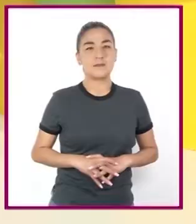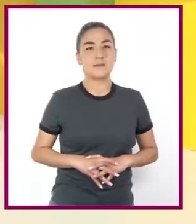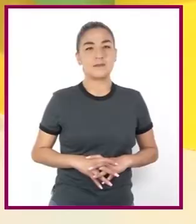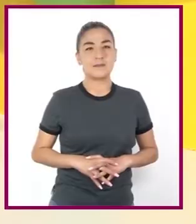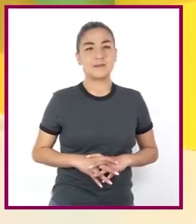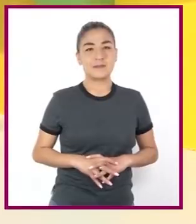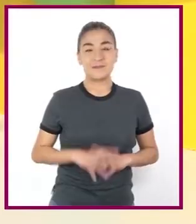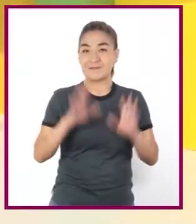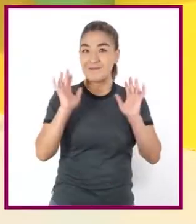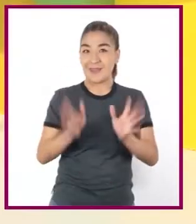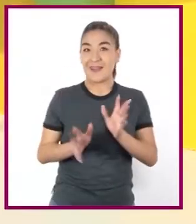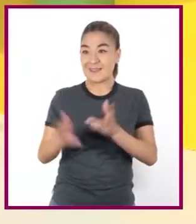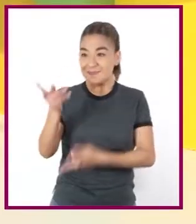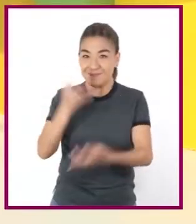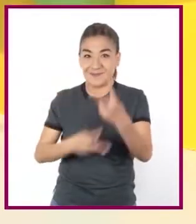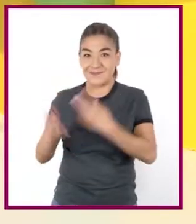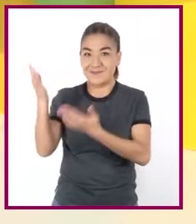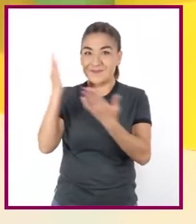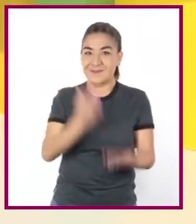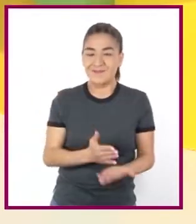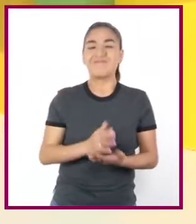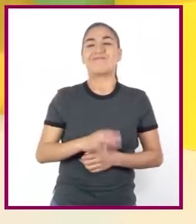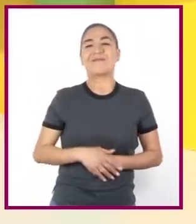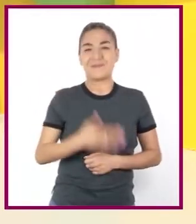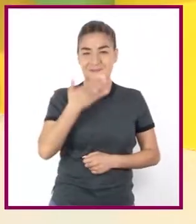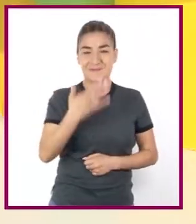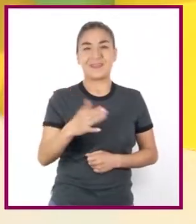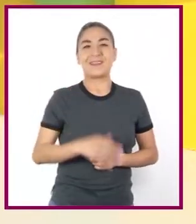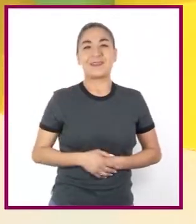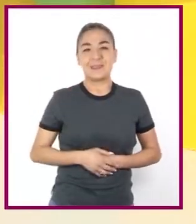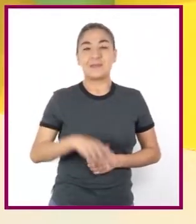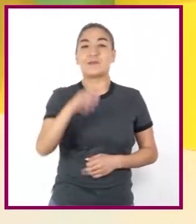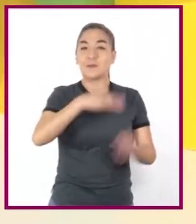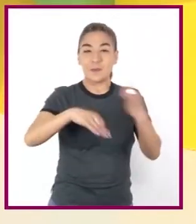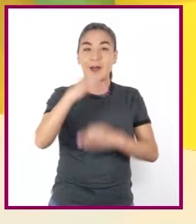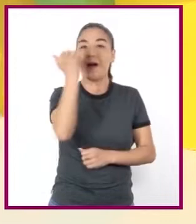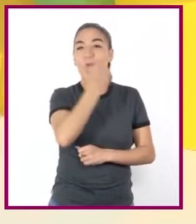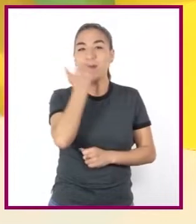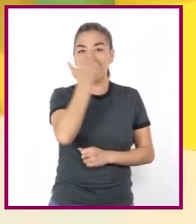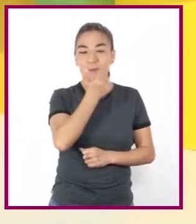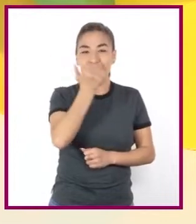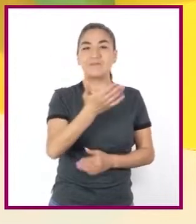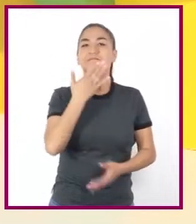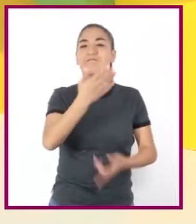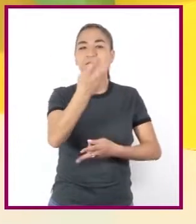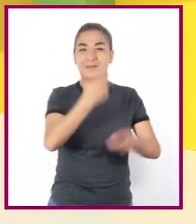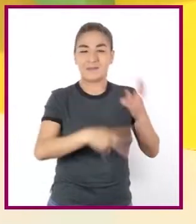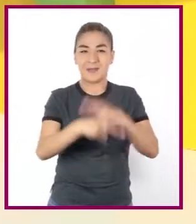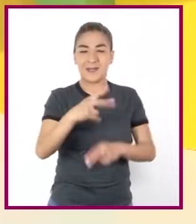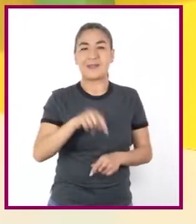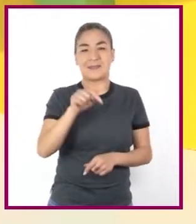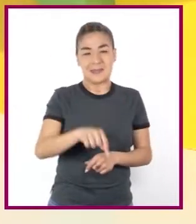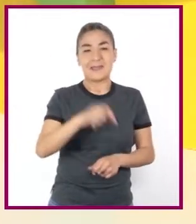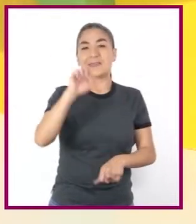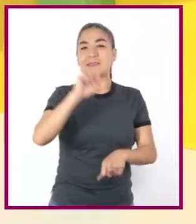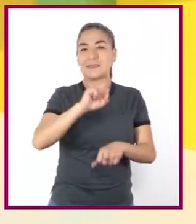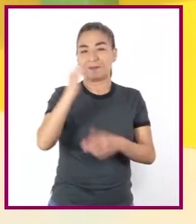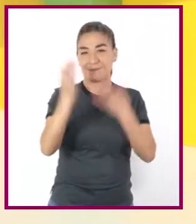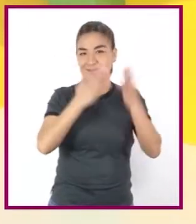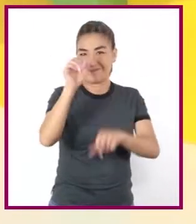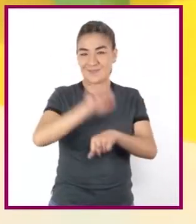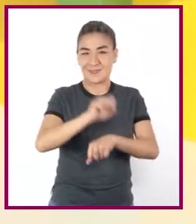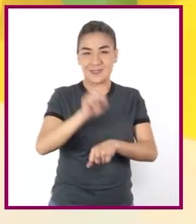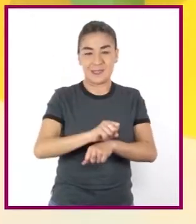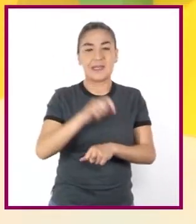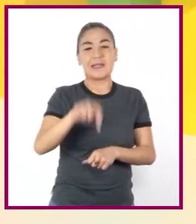Ya llegaron. Bienvenidos nuevamente, alumnas y alumnos de Educación Secundaria, a este espacio Aprende